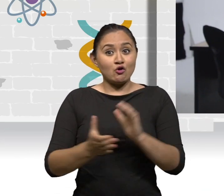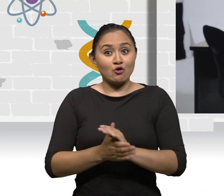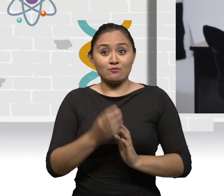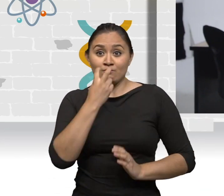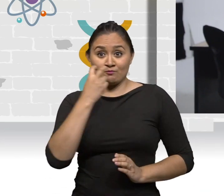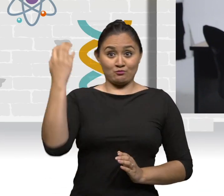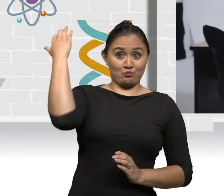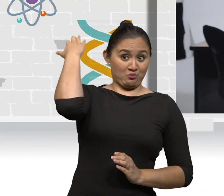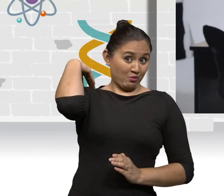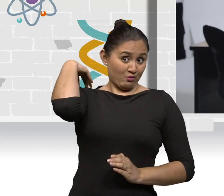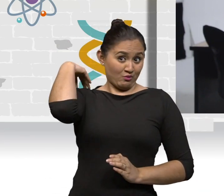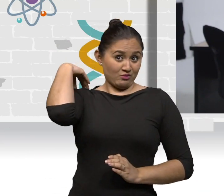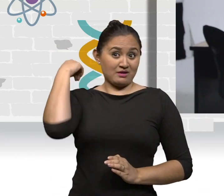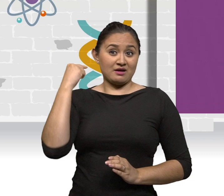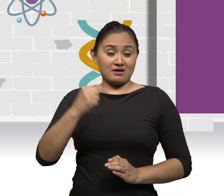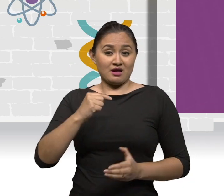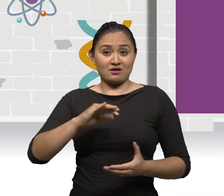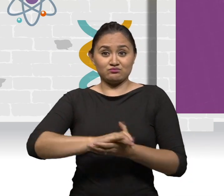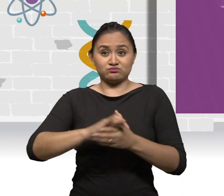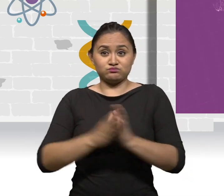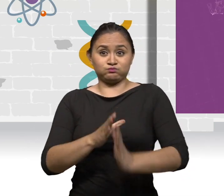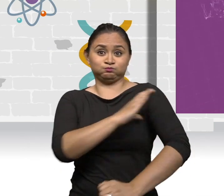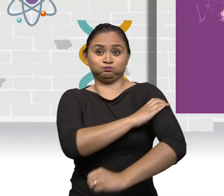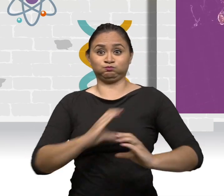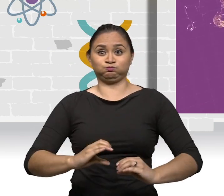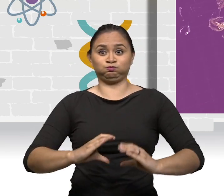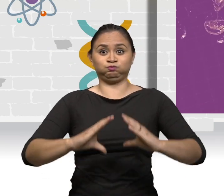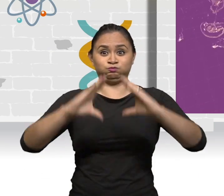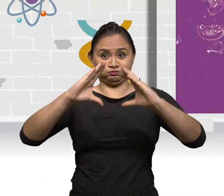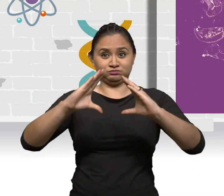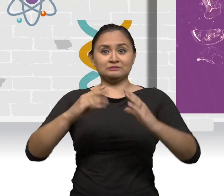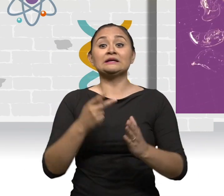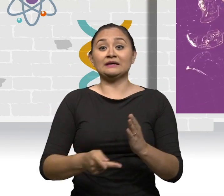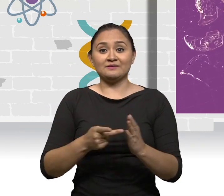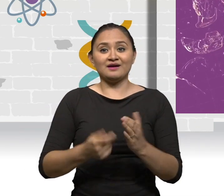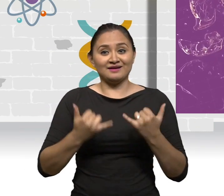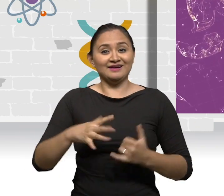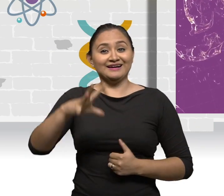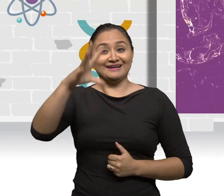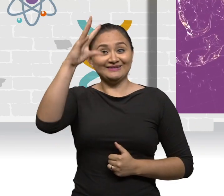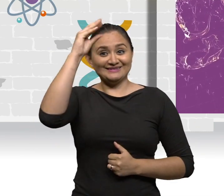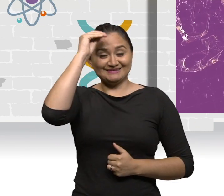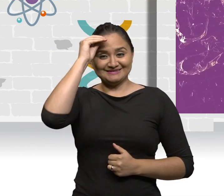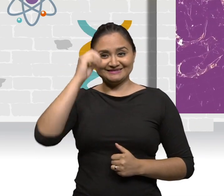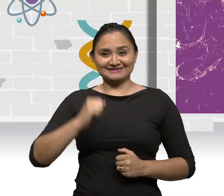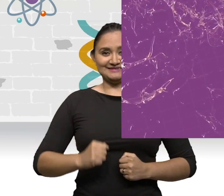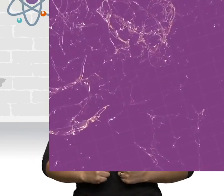de los pulmones al aumentar la presión. El día de hoy vamos a hablar acerca de la ley de Boyle.